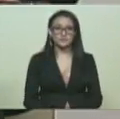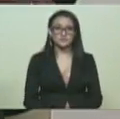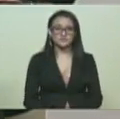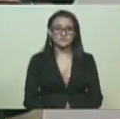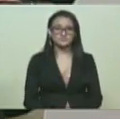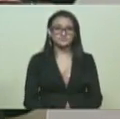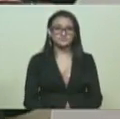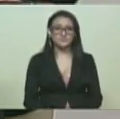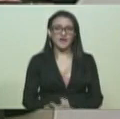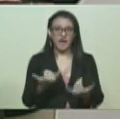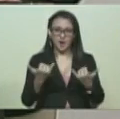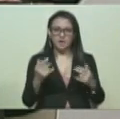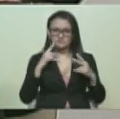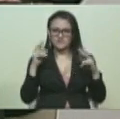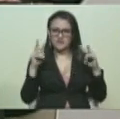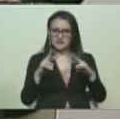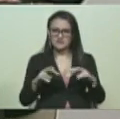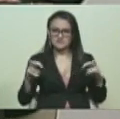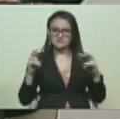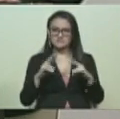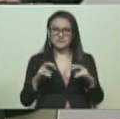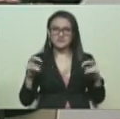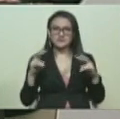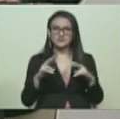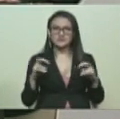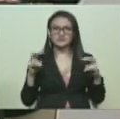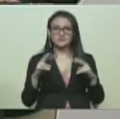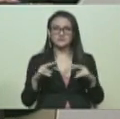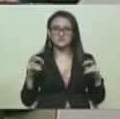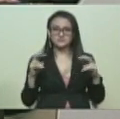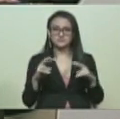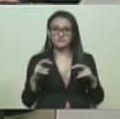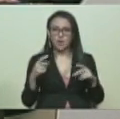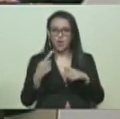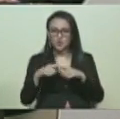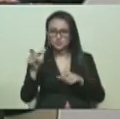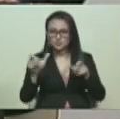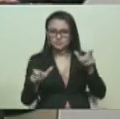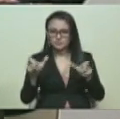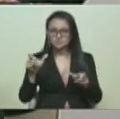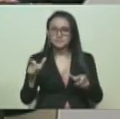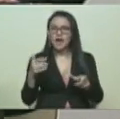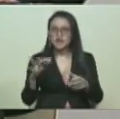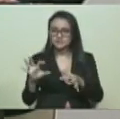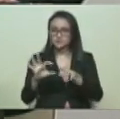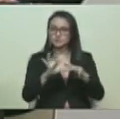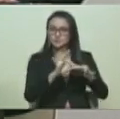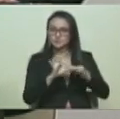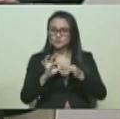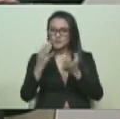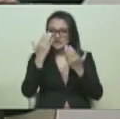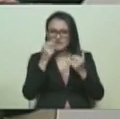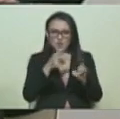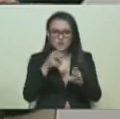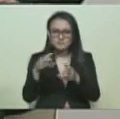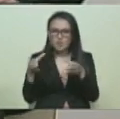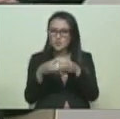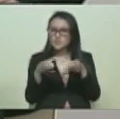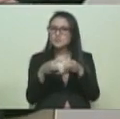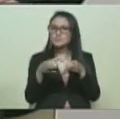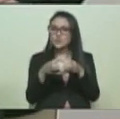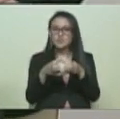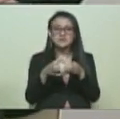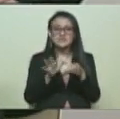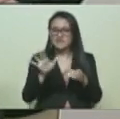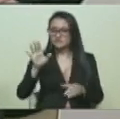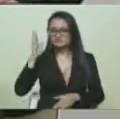Actualmente estamos investigando otros hombres que aparecen vinculados a esta organización terrorista. Ya están